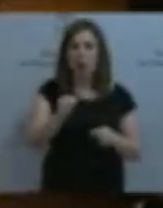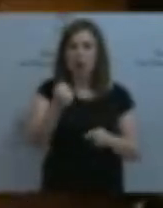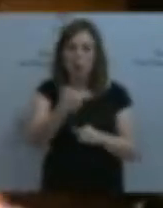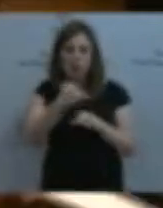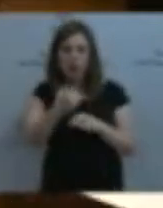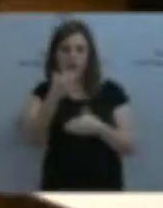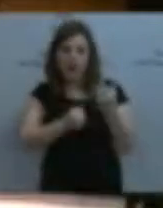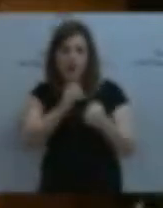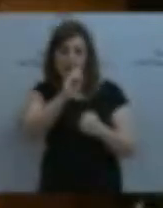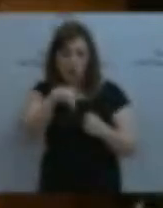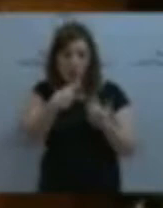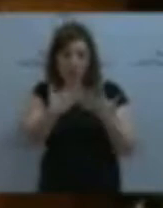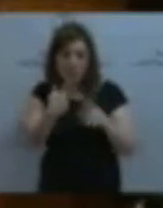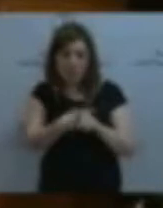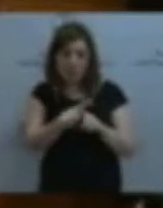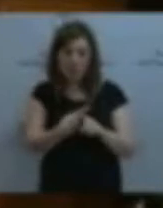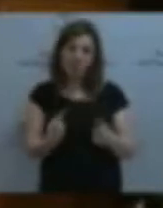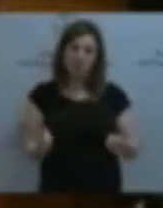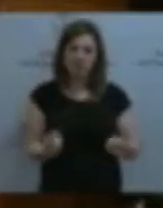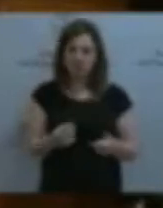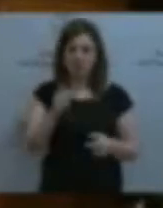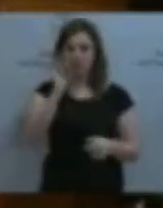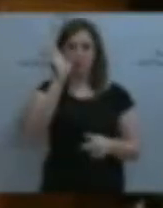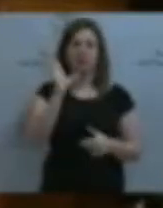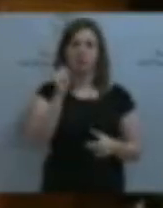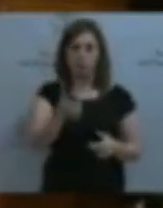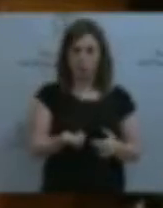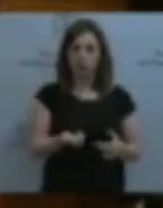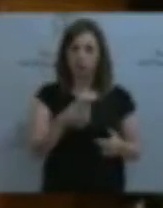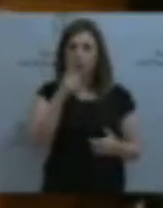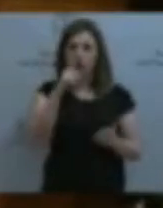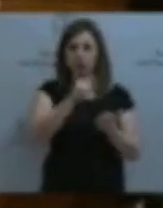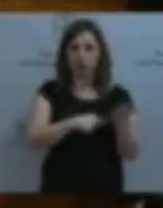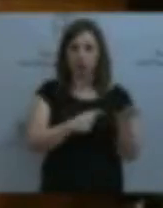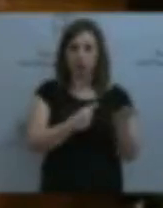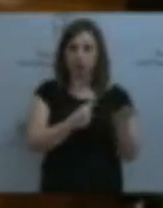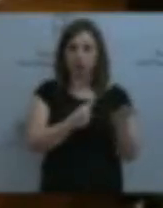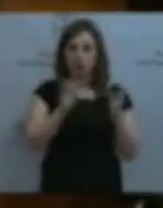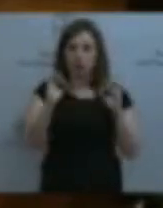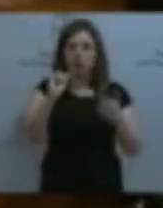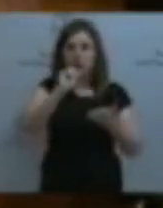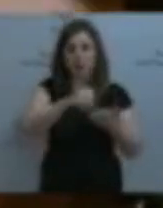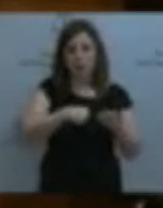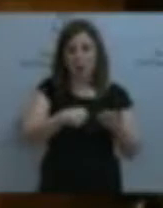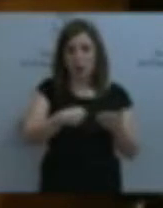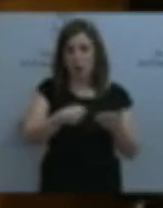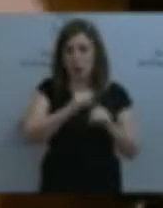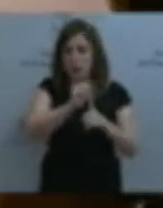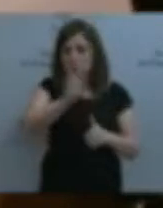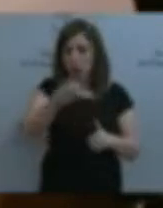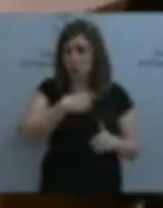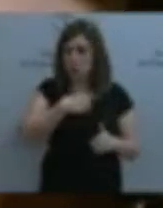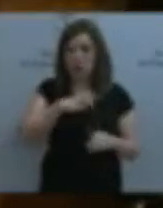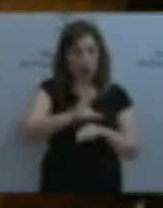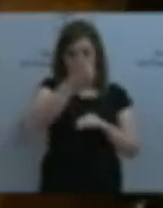0,10, qué menos, ¿no?, que llame la atención en un contrato que está firmado, como no puede ser de otra forma, por el propio consejero.